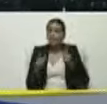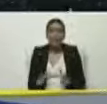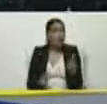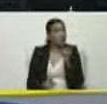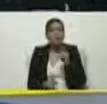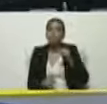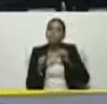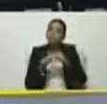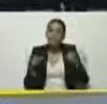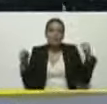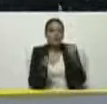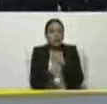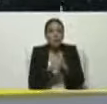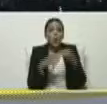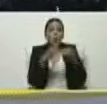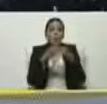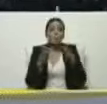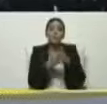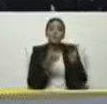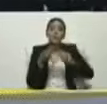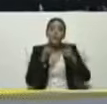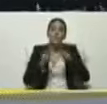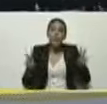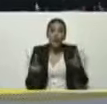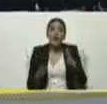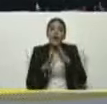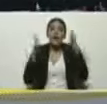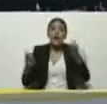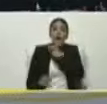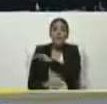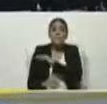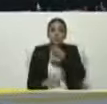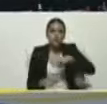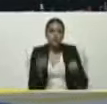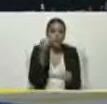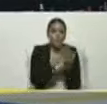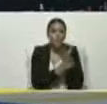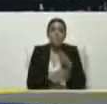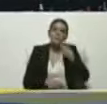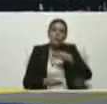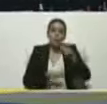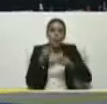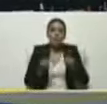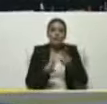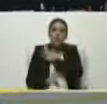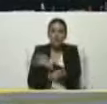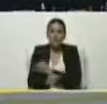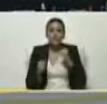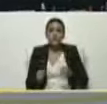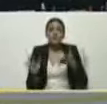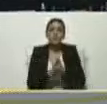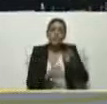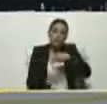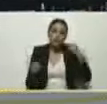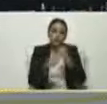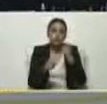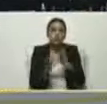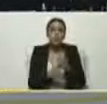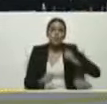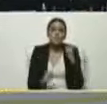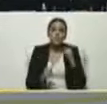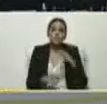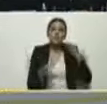los cuadrantes de paz, la gran visión que creé a tiempo para fortalecer la doctrina que creó nuestro comandante